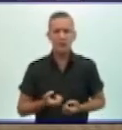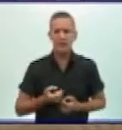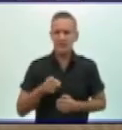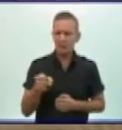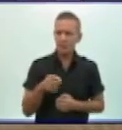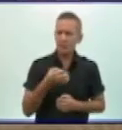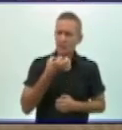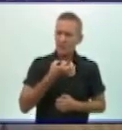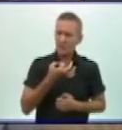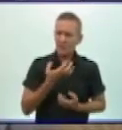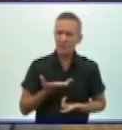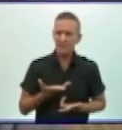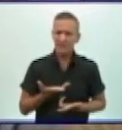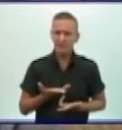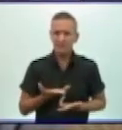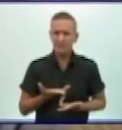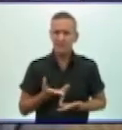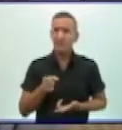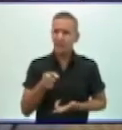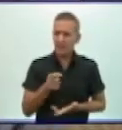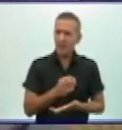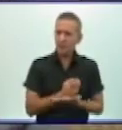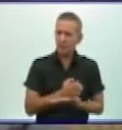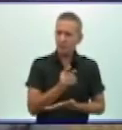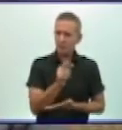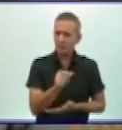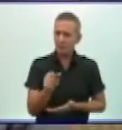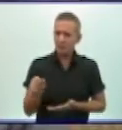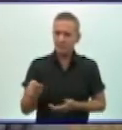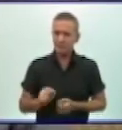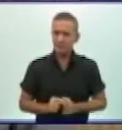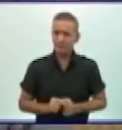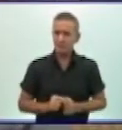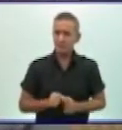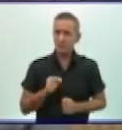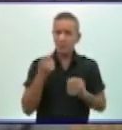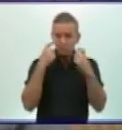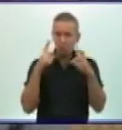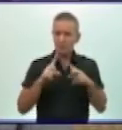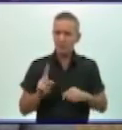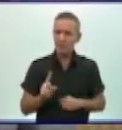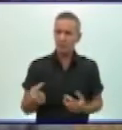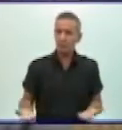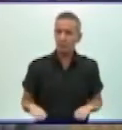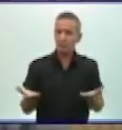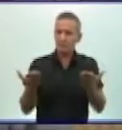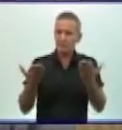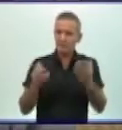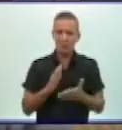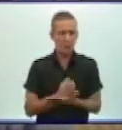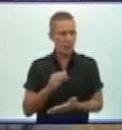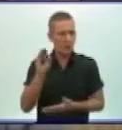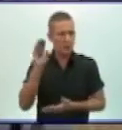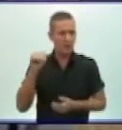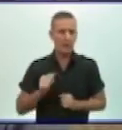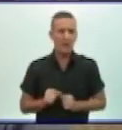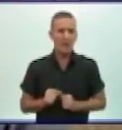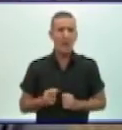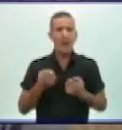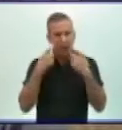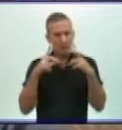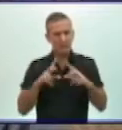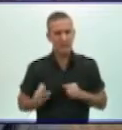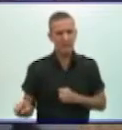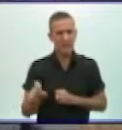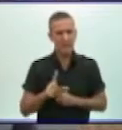un breve detalle. Claro, porque ellos son estudiantes, pero su vida no se desarrolla solo en la escuela. O sea, ellos tienen una familia y también viven en una sociedad. En la